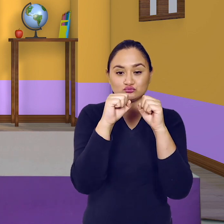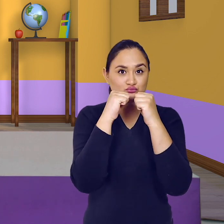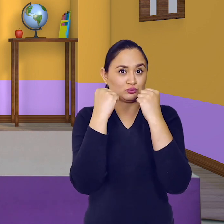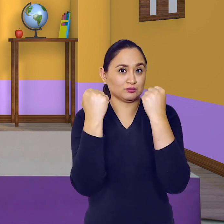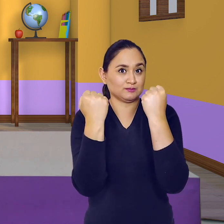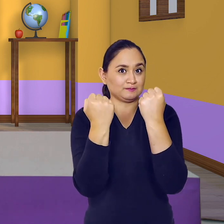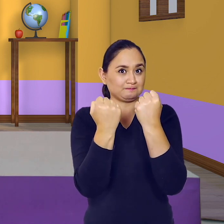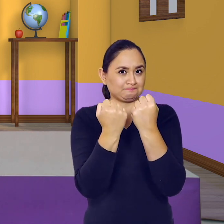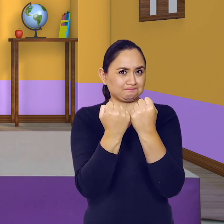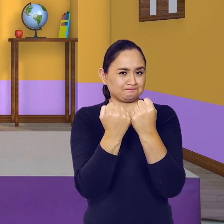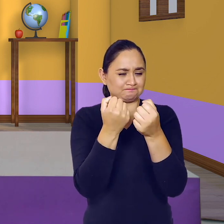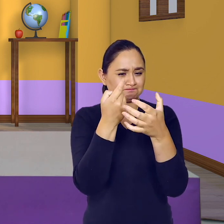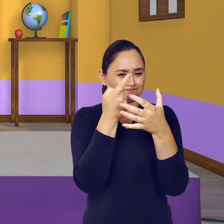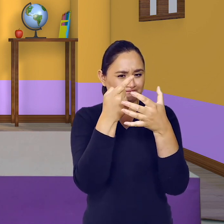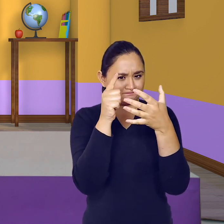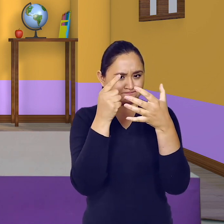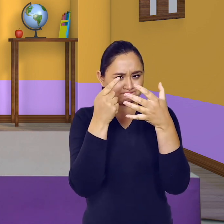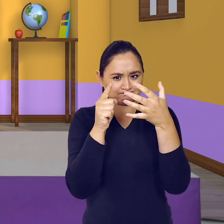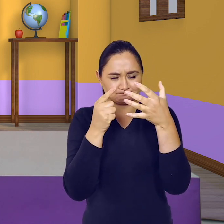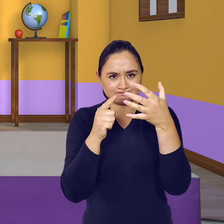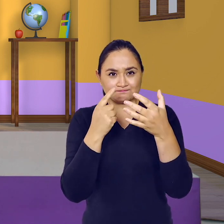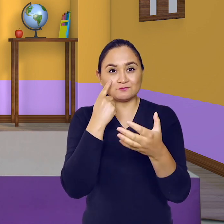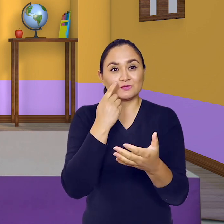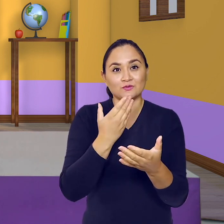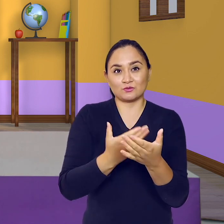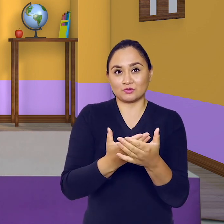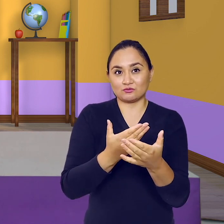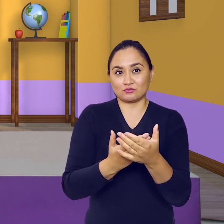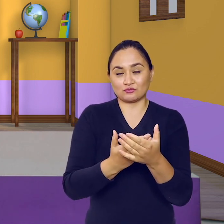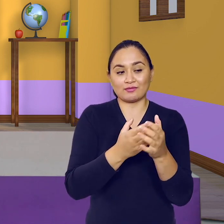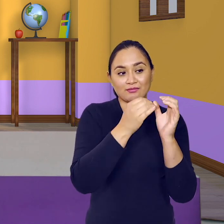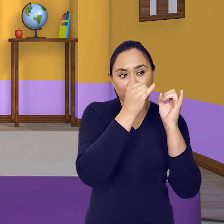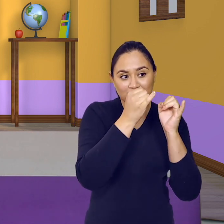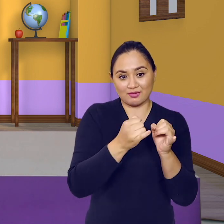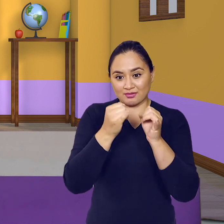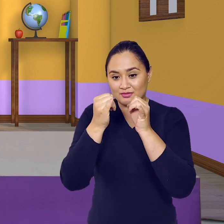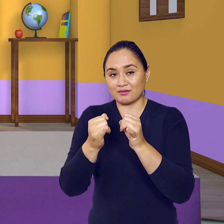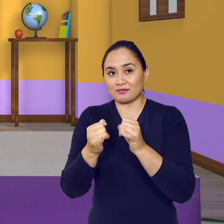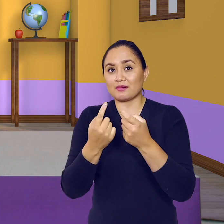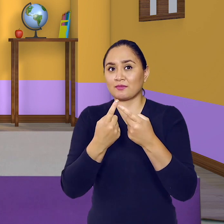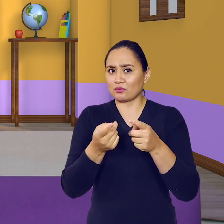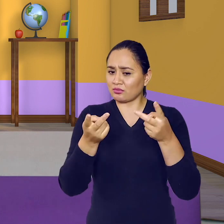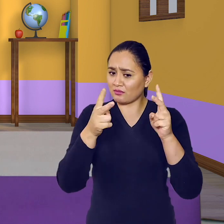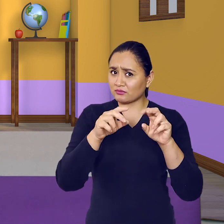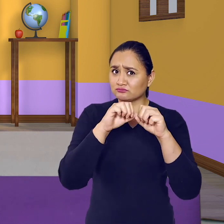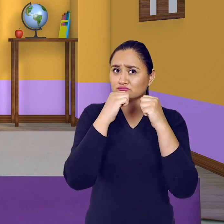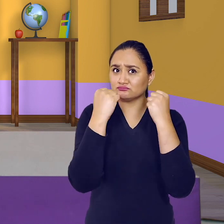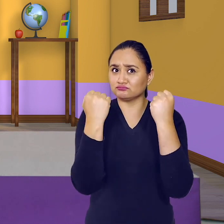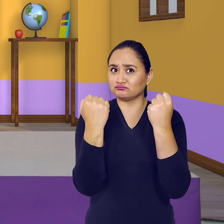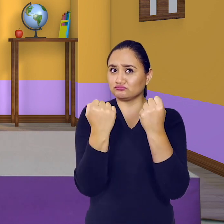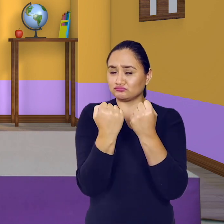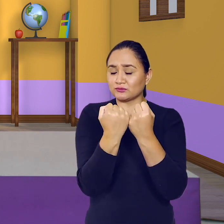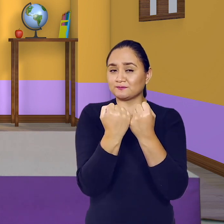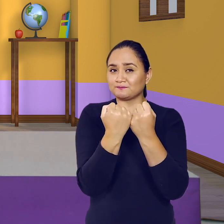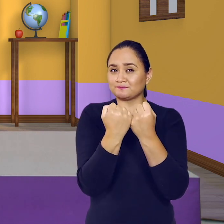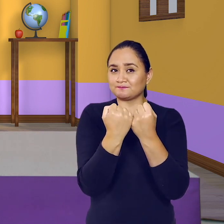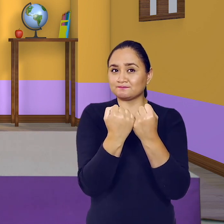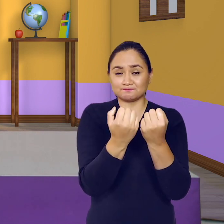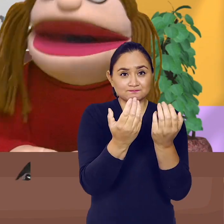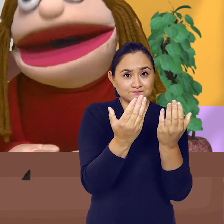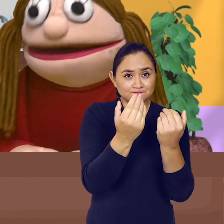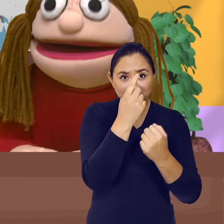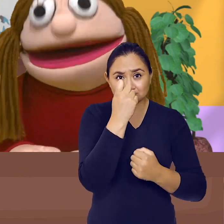sociedad. Todo esto se evidencia en lo individual, pero también en lo social. Dime,